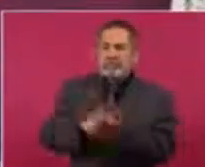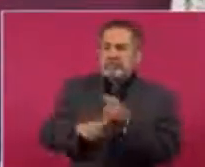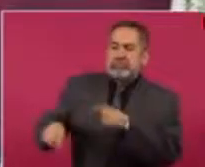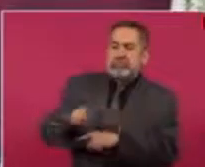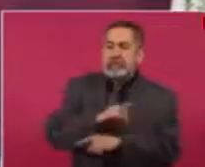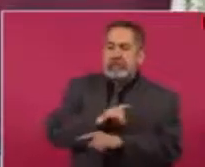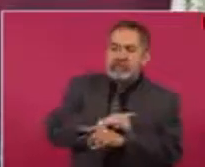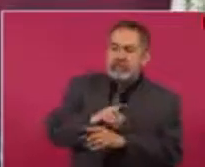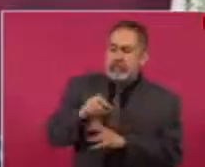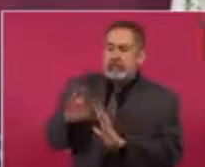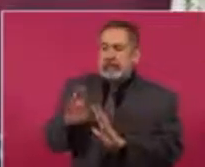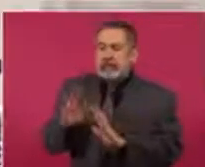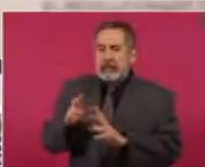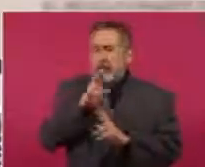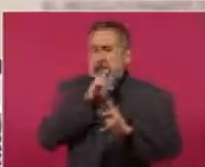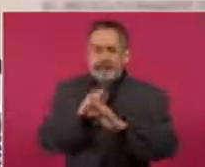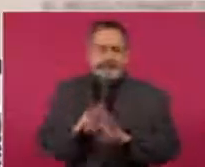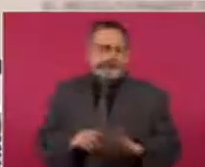incertidumbre